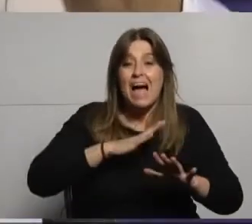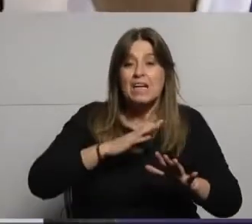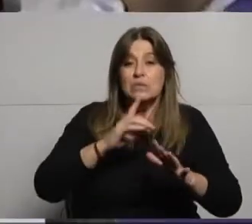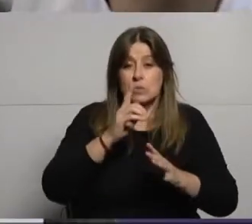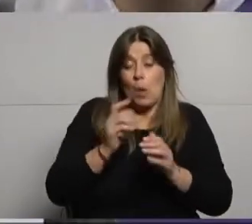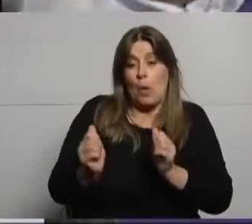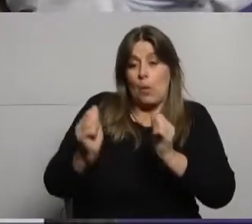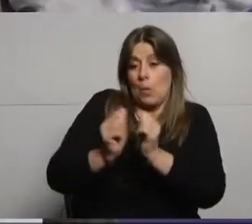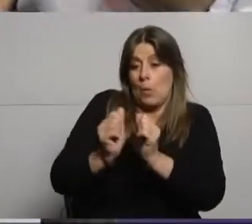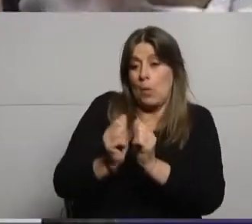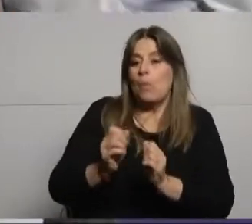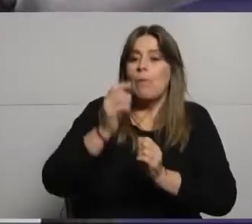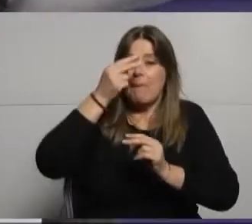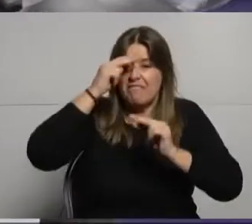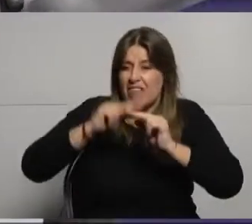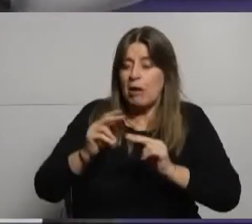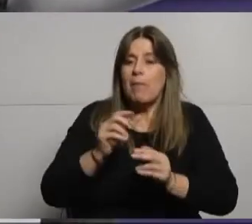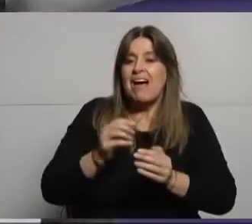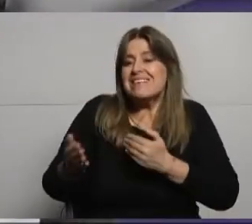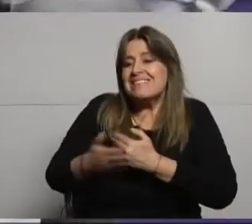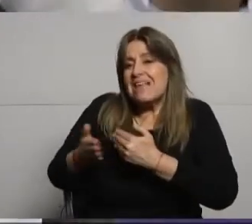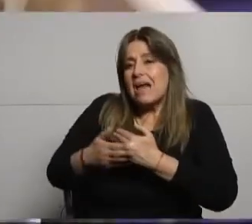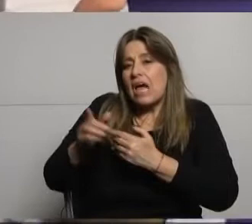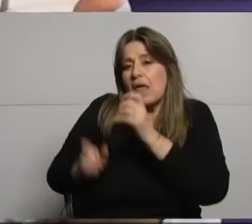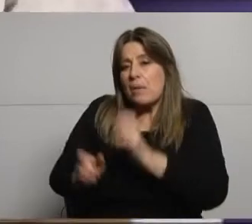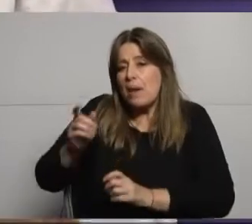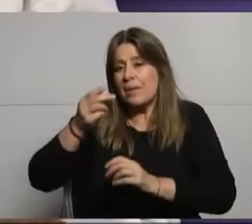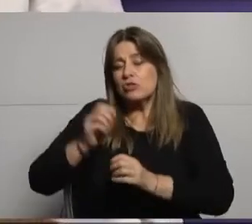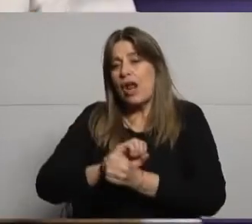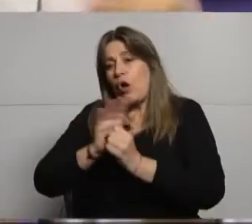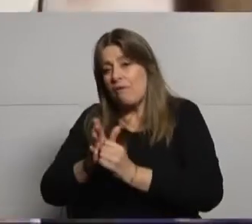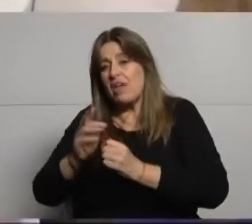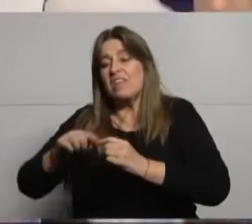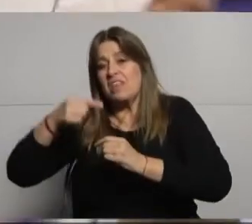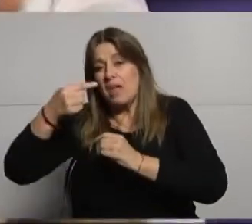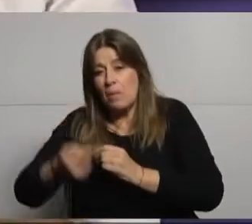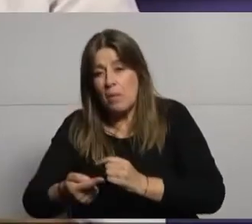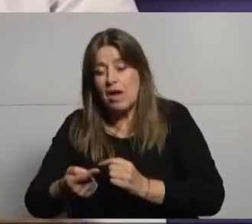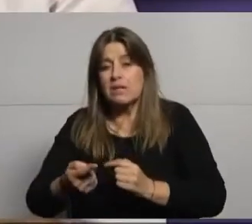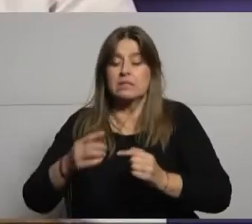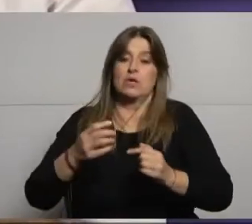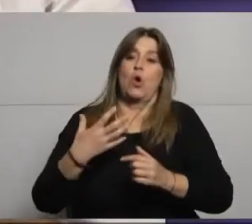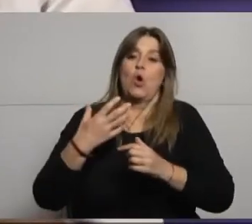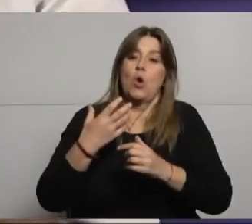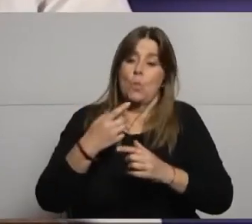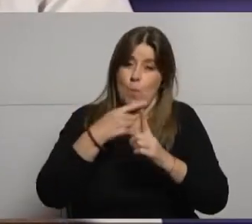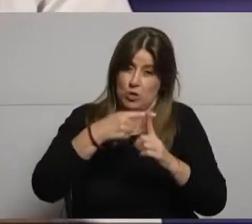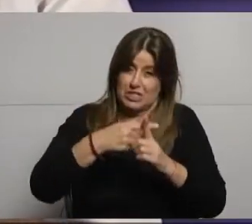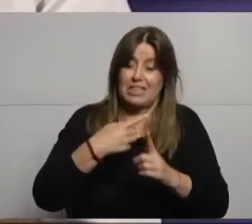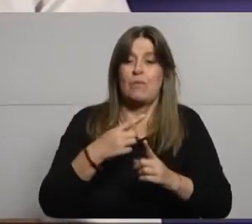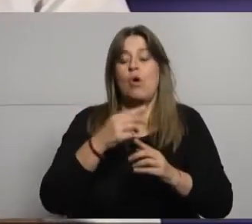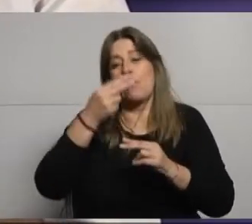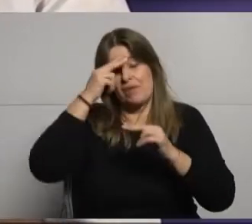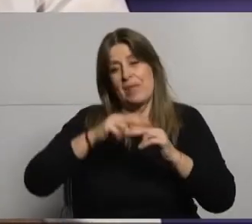haya estado expuesto, que haya estado cerca de alguien que luego fue diagnosticado como positivo